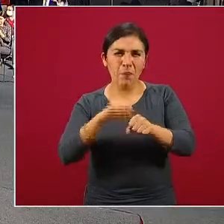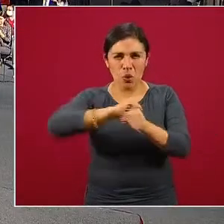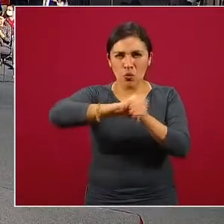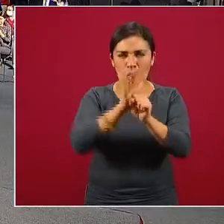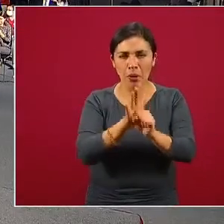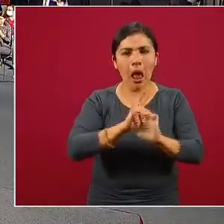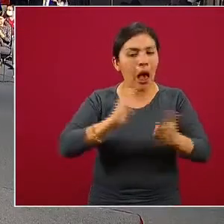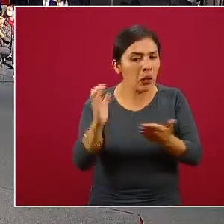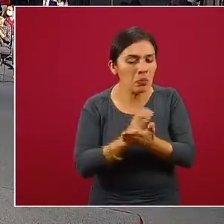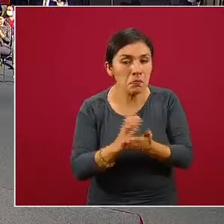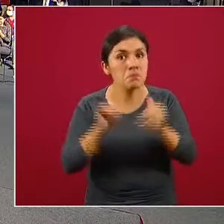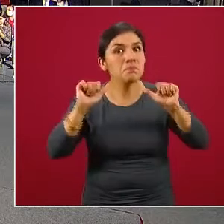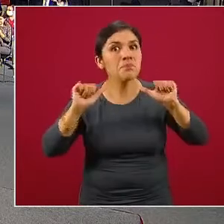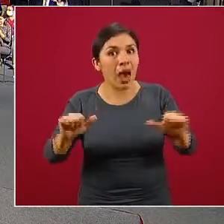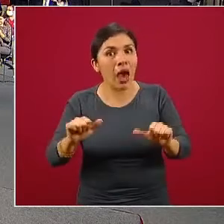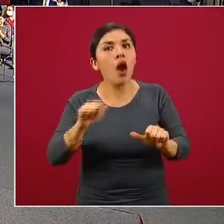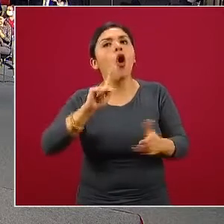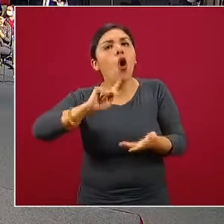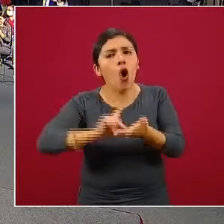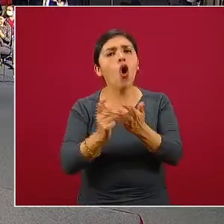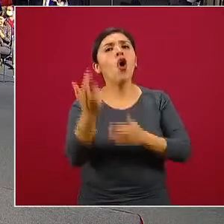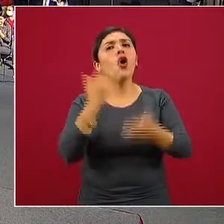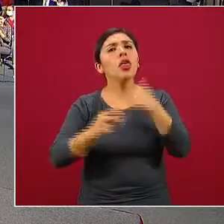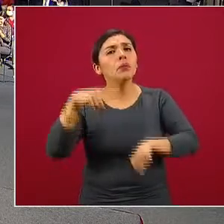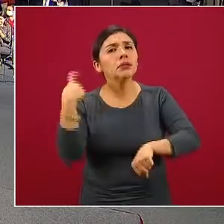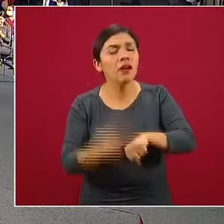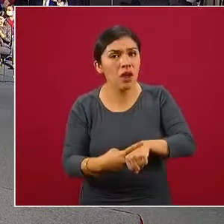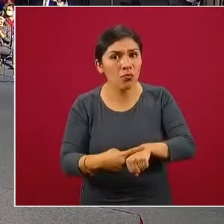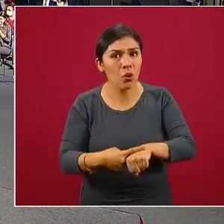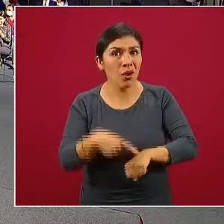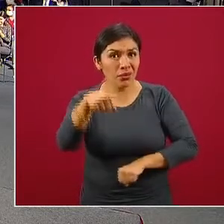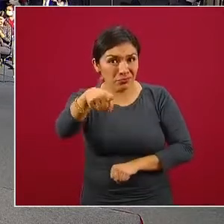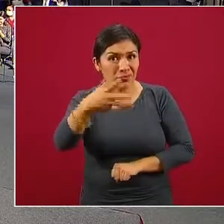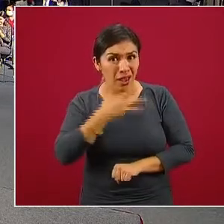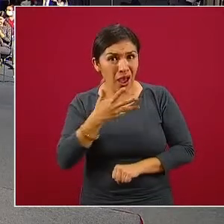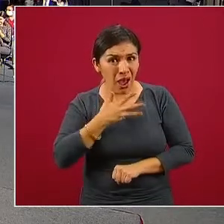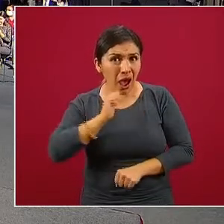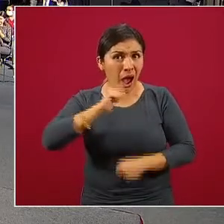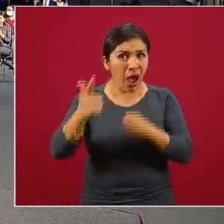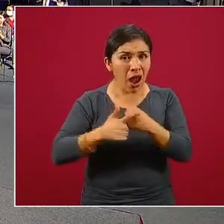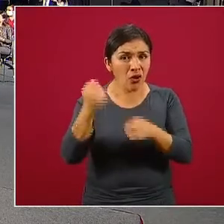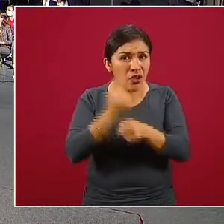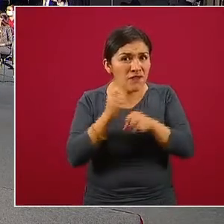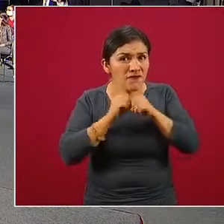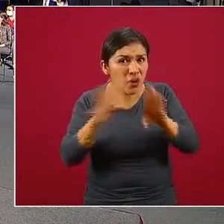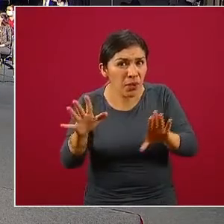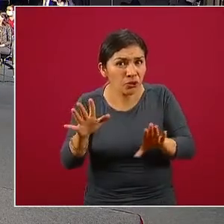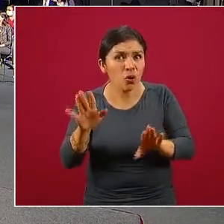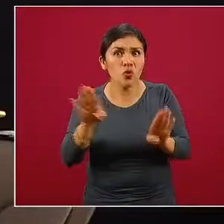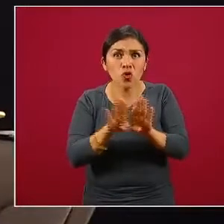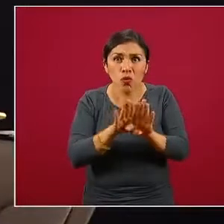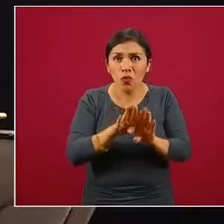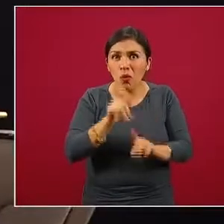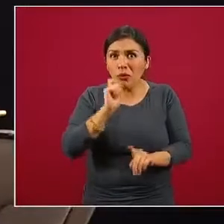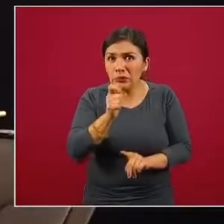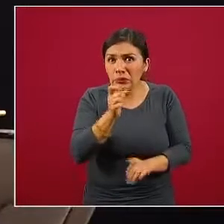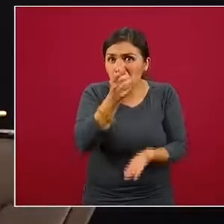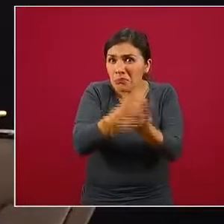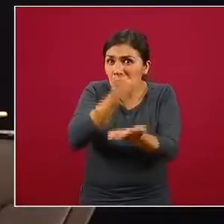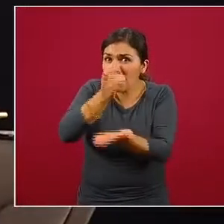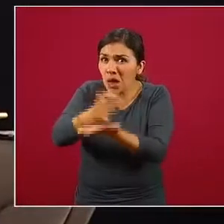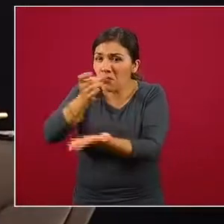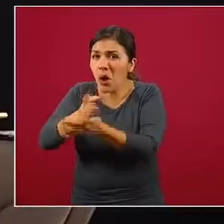habían recuperado de la enfermedad y que han tenido recaídas, y quería preguntarles si esto ustedes tienen información de que sea un patrón o de que ya hayan detectado que